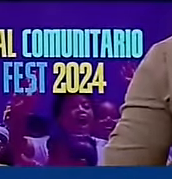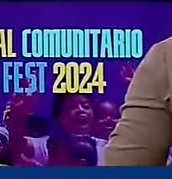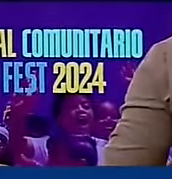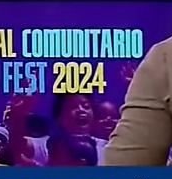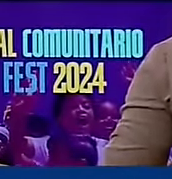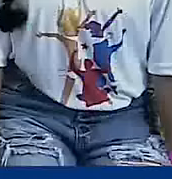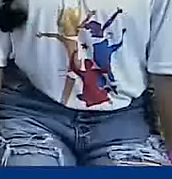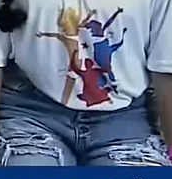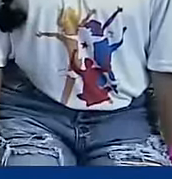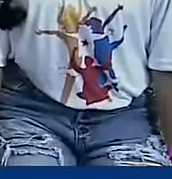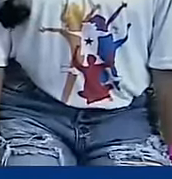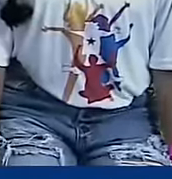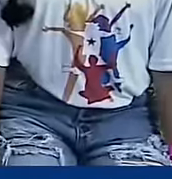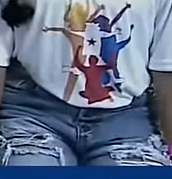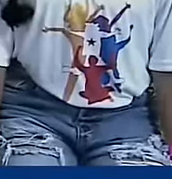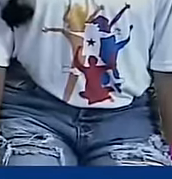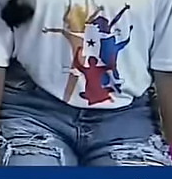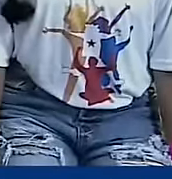Pa' ver, un, dos, tres.